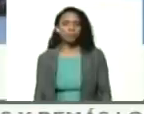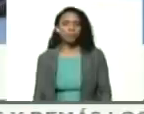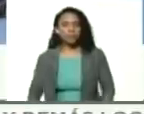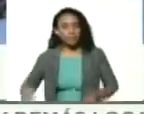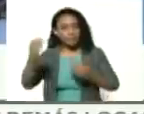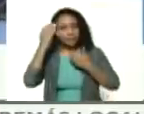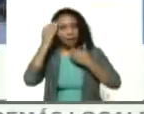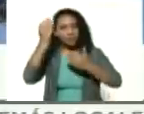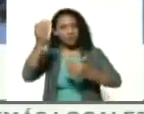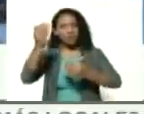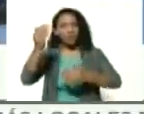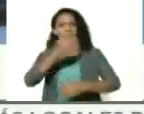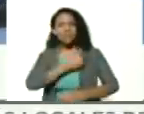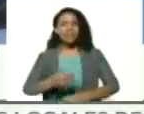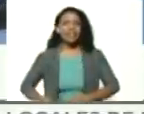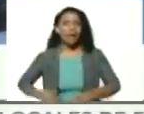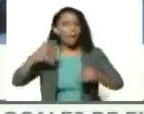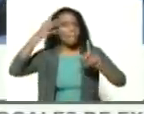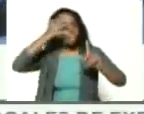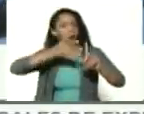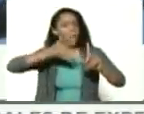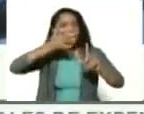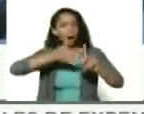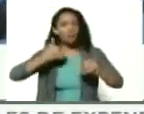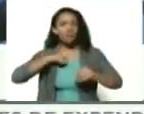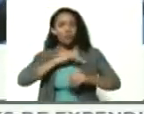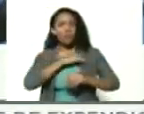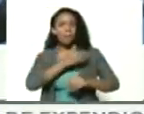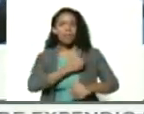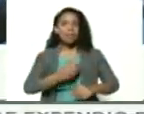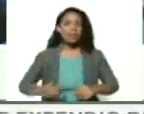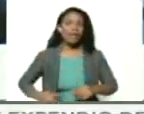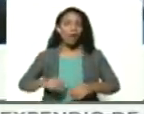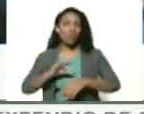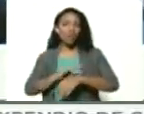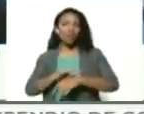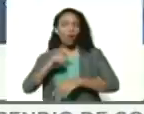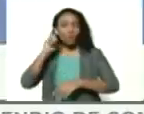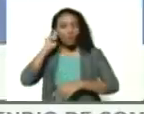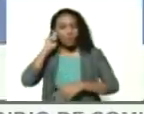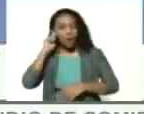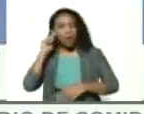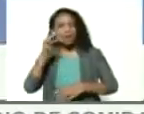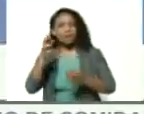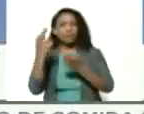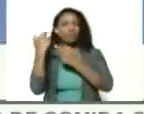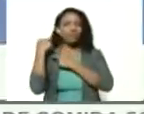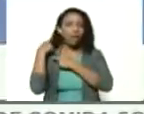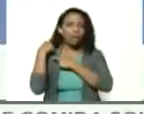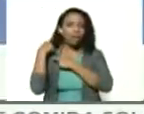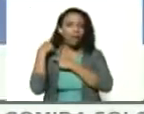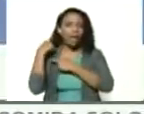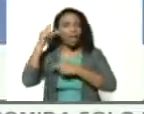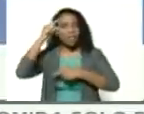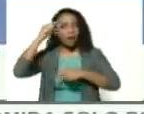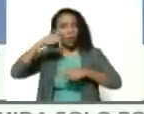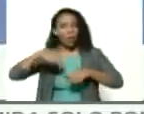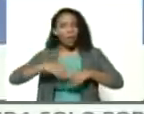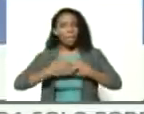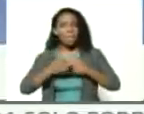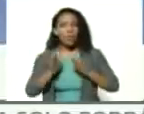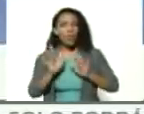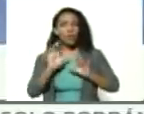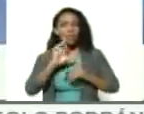Saludos, presidente. Por instrucciones de nuestra presidenta, la doctora Magaly Gutiérrez Viña, El día de hoy